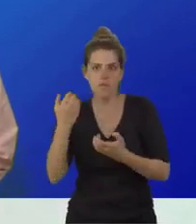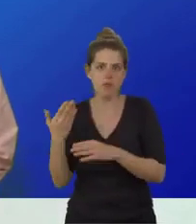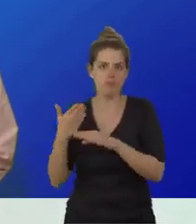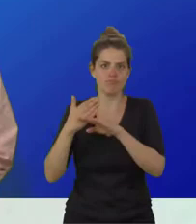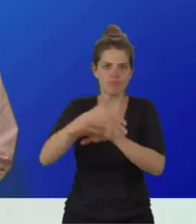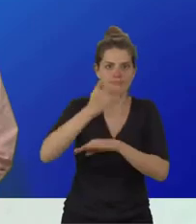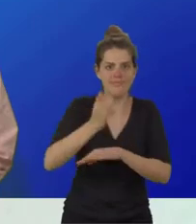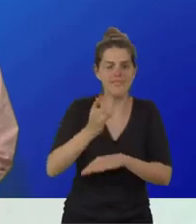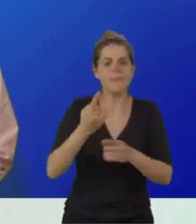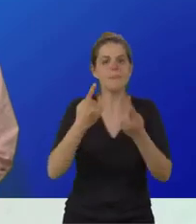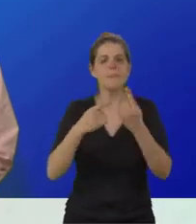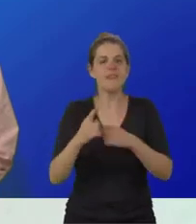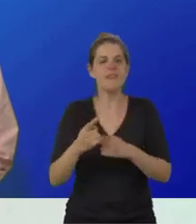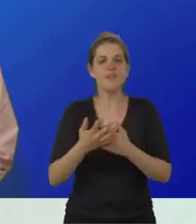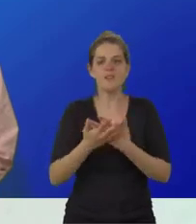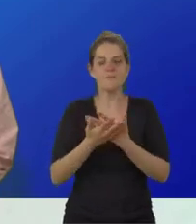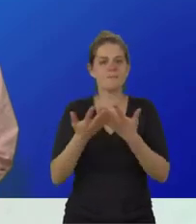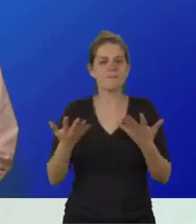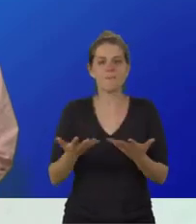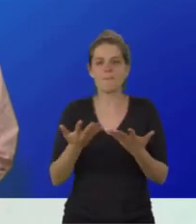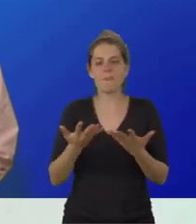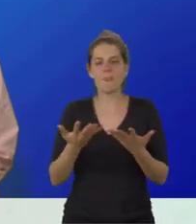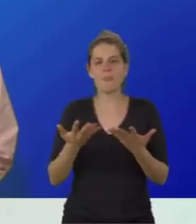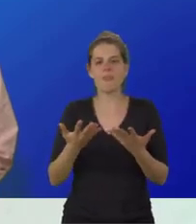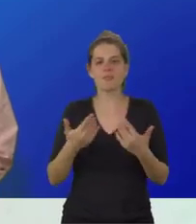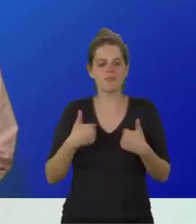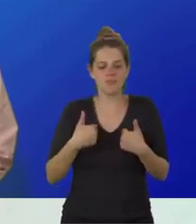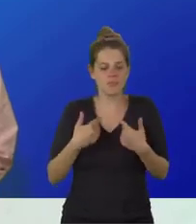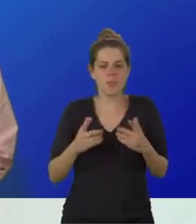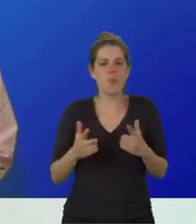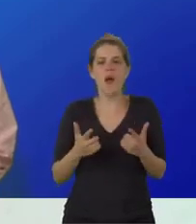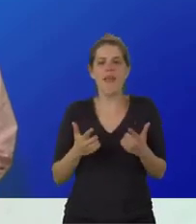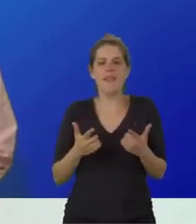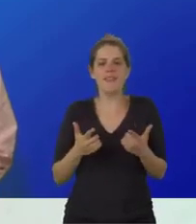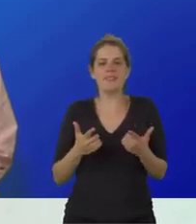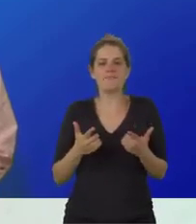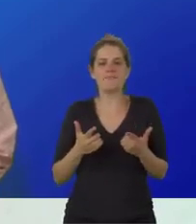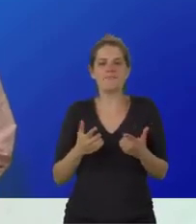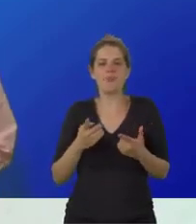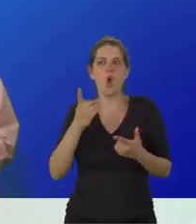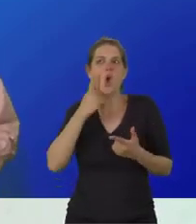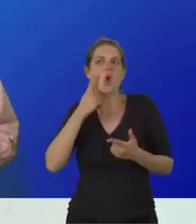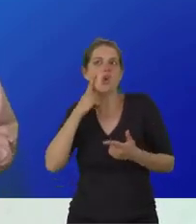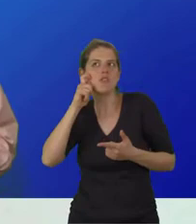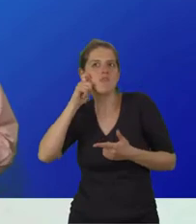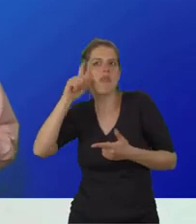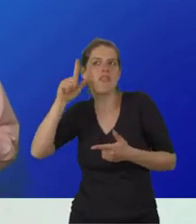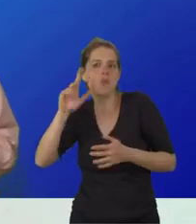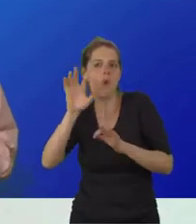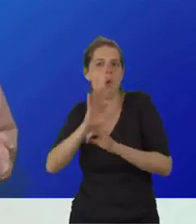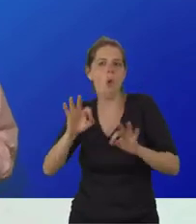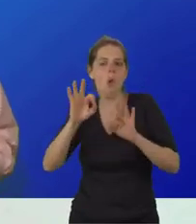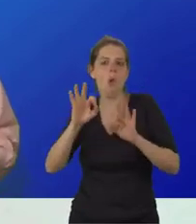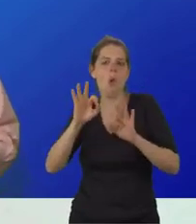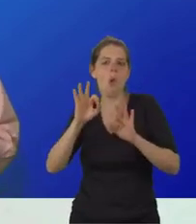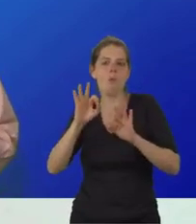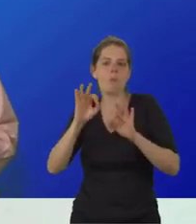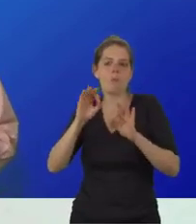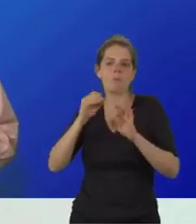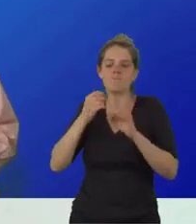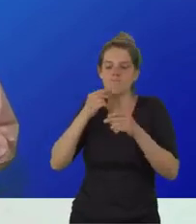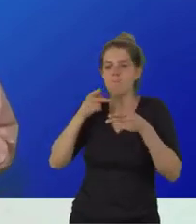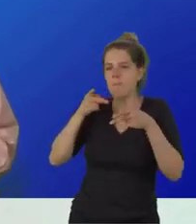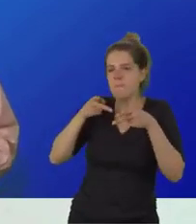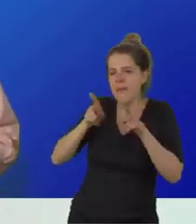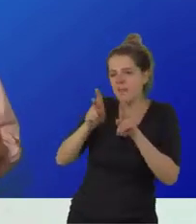de mí está eso, sino porque no tengo el conocimiento suficiente